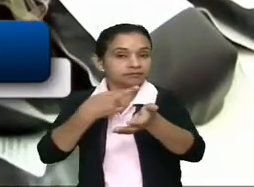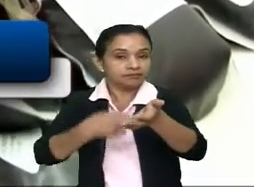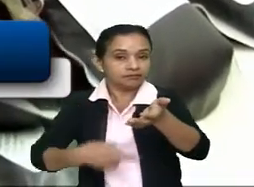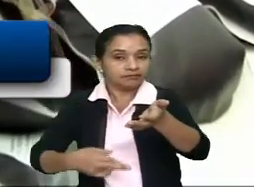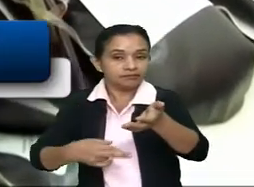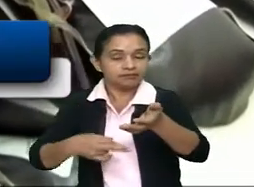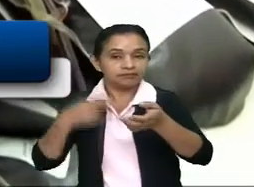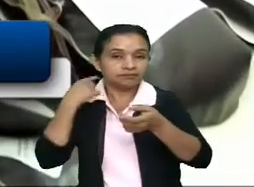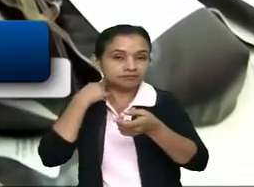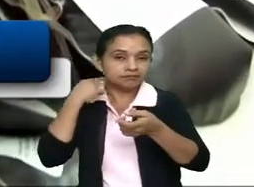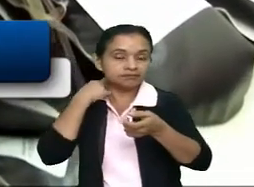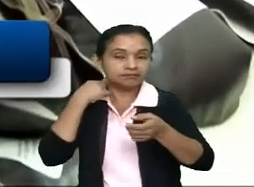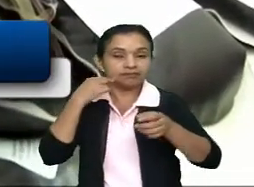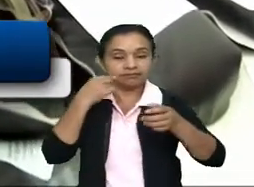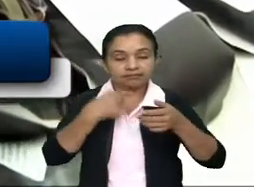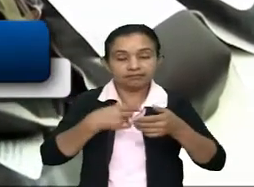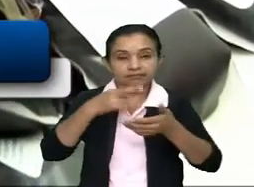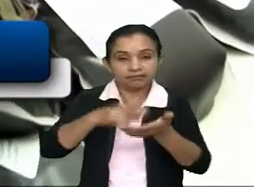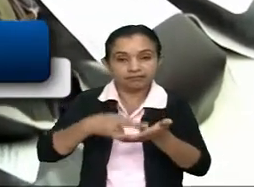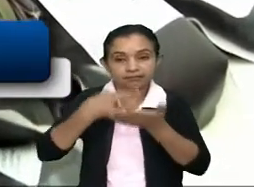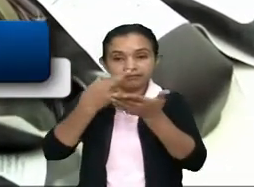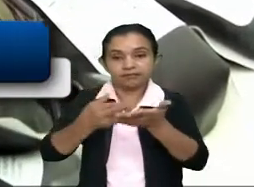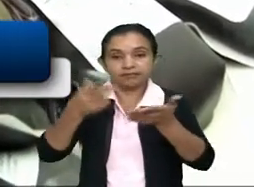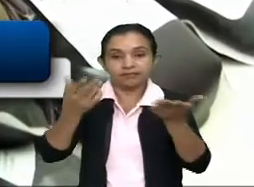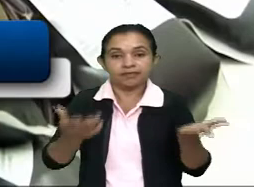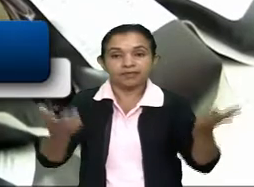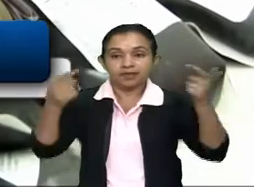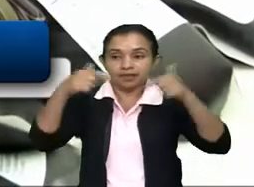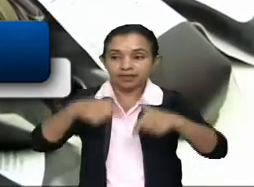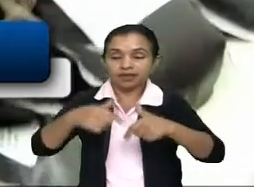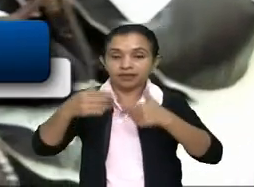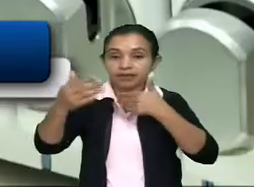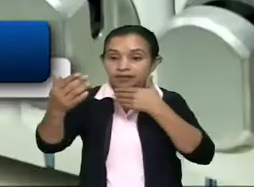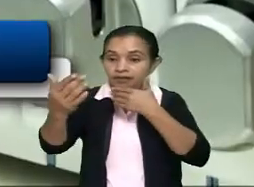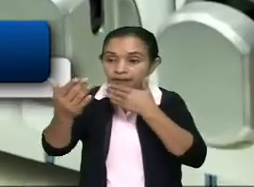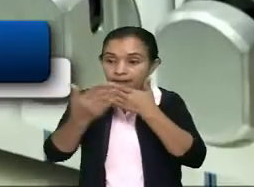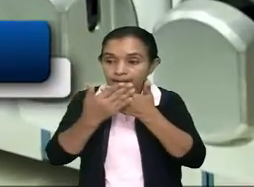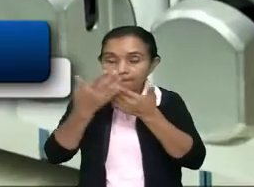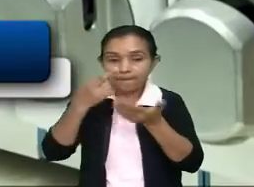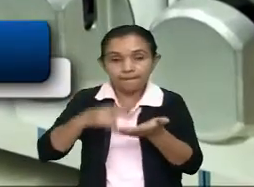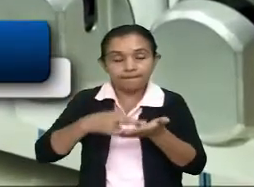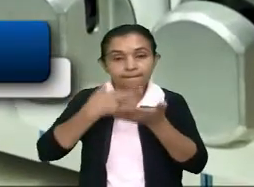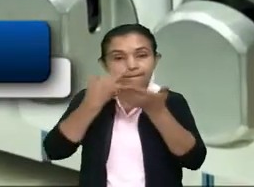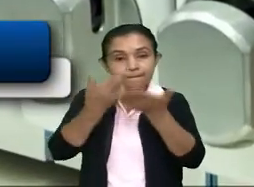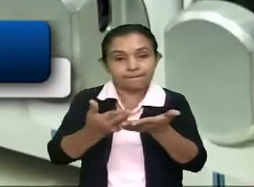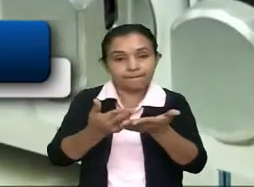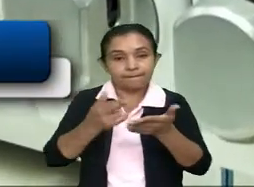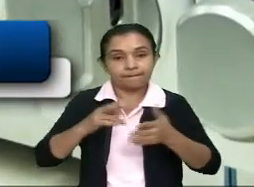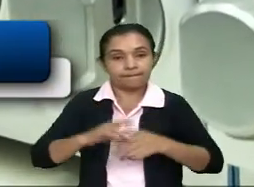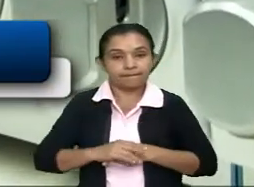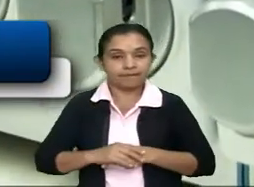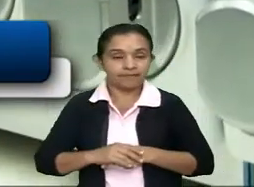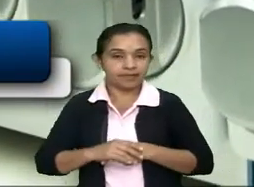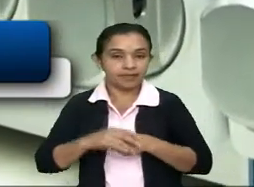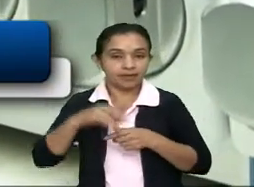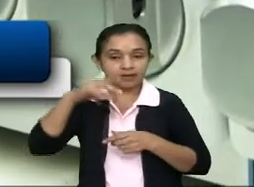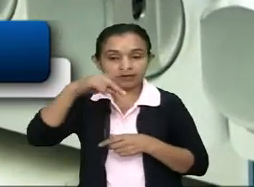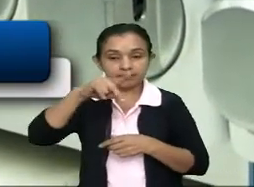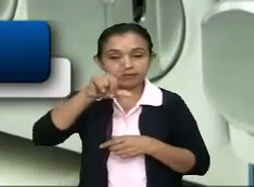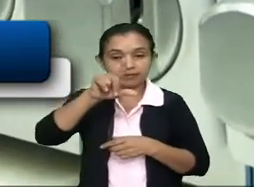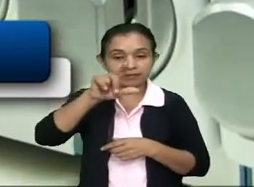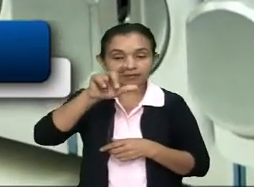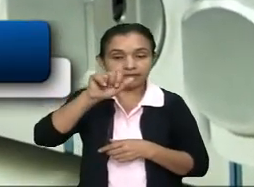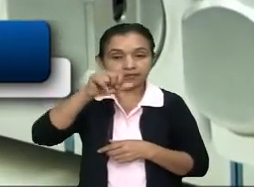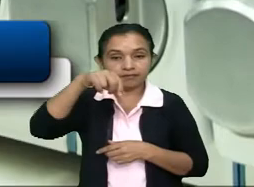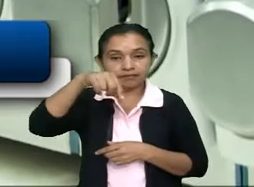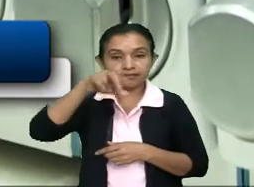manera regular normal y ahora pues para que se se acerquen también hacer donaciones por aféresis de plaquetas félix ya de